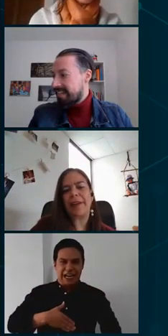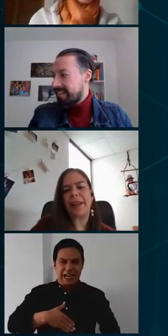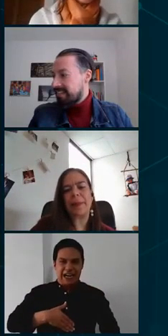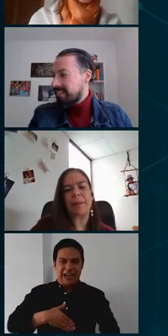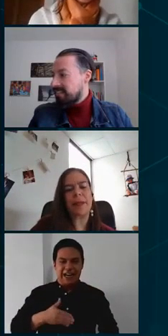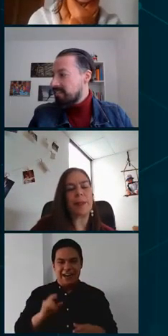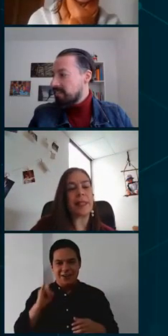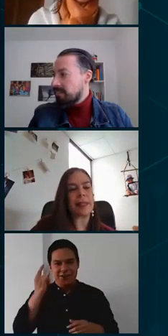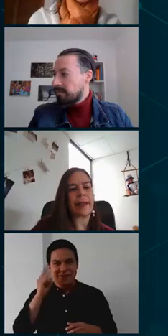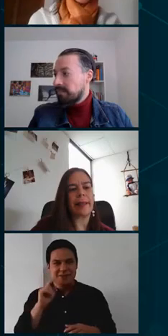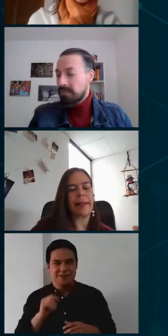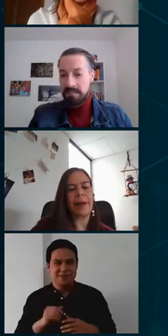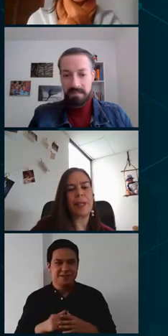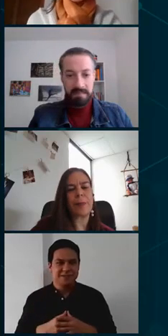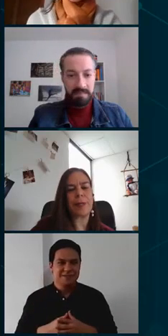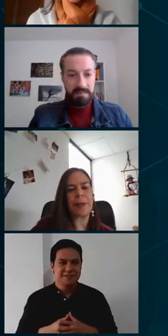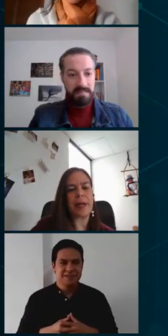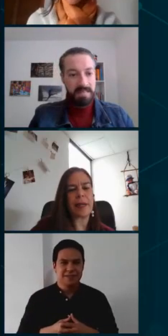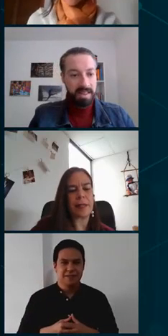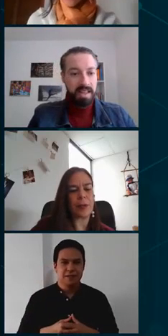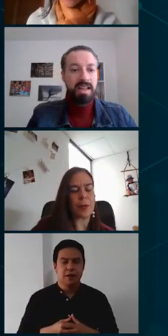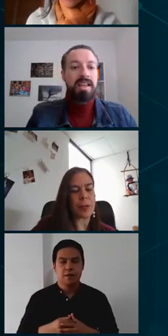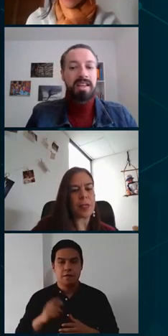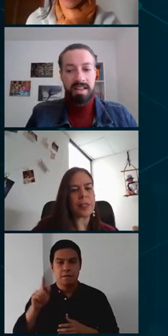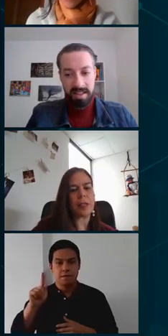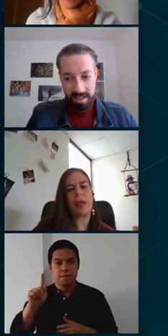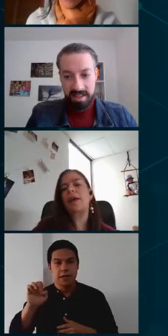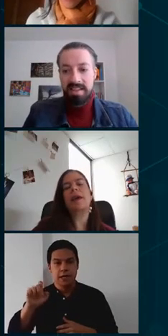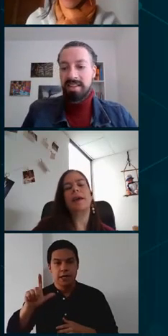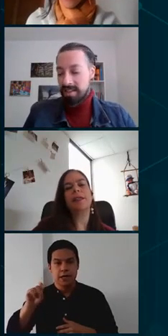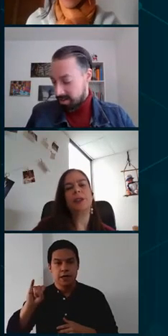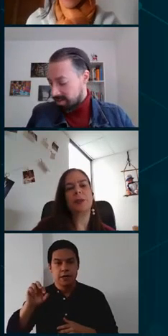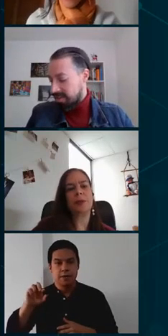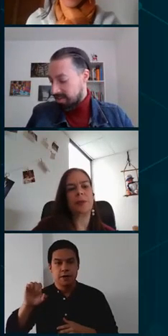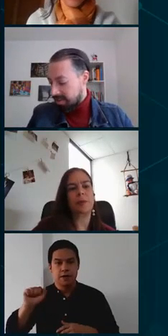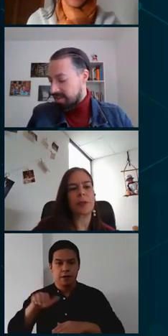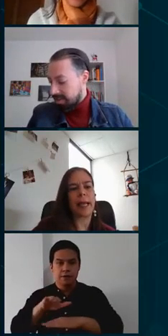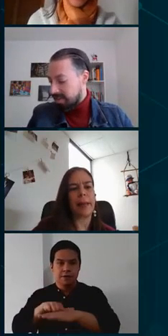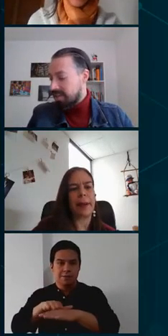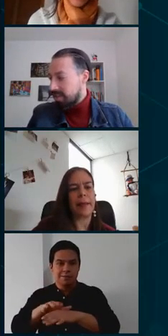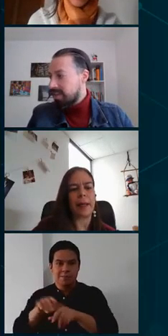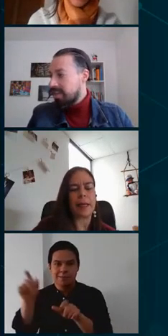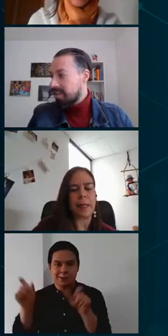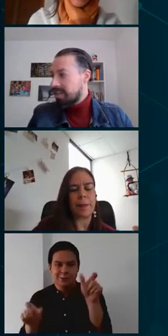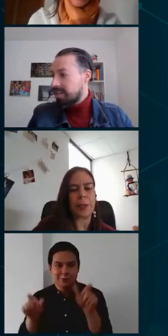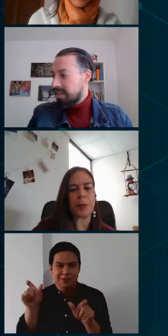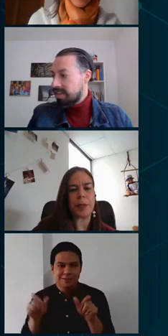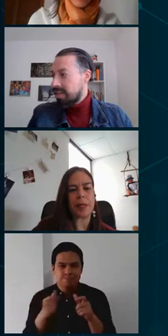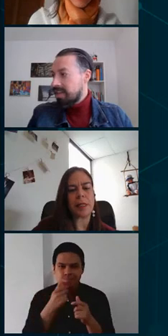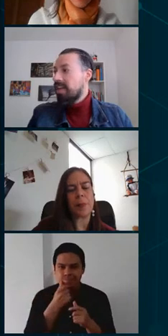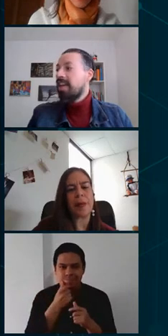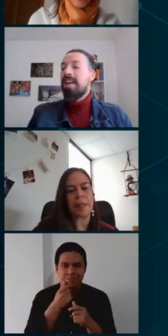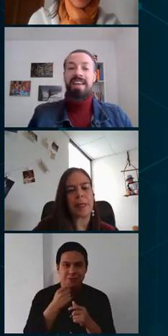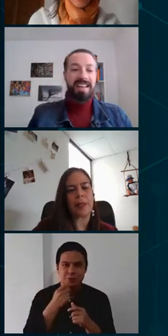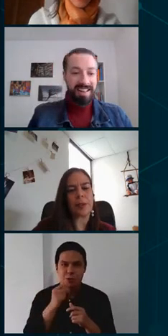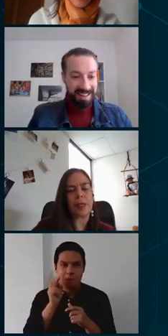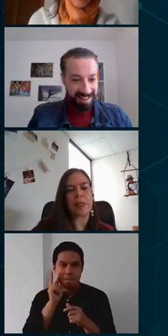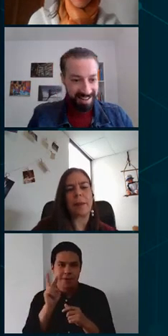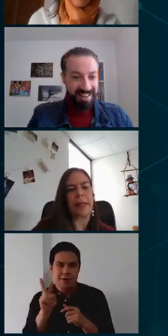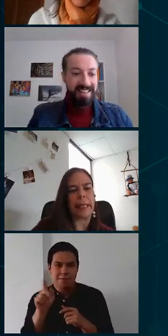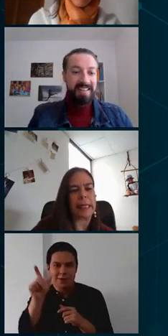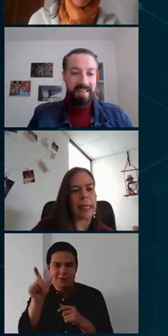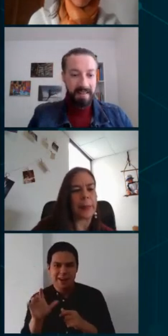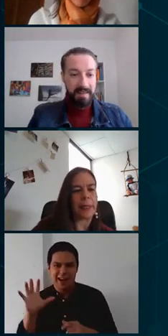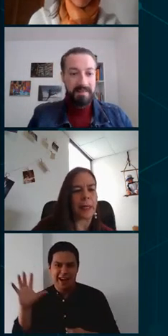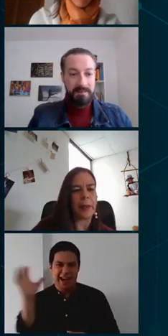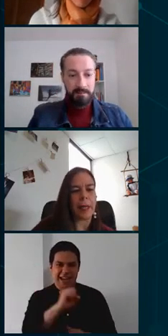Bueno, Felipe también nos dice que el tema de los personajes, entonces yo busqué la imagen del cazapichurrios y puede ser entonces